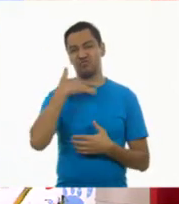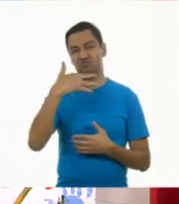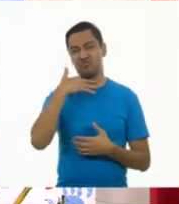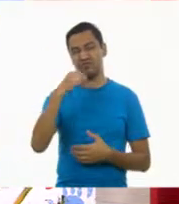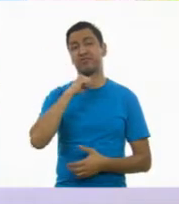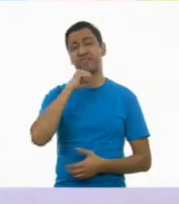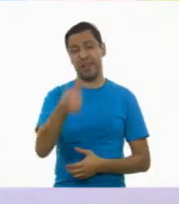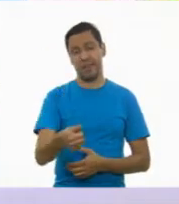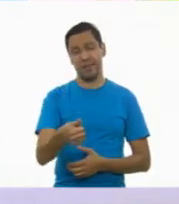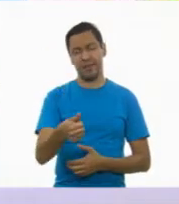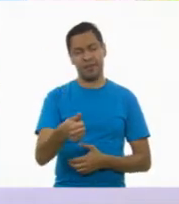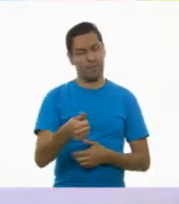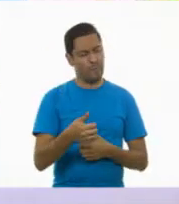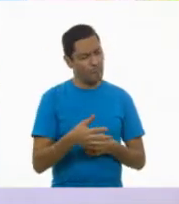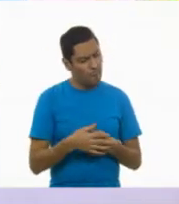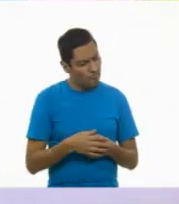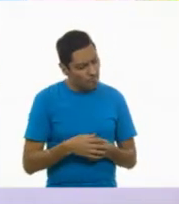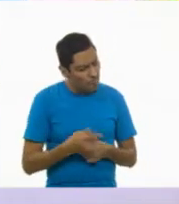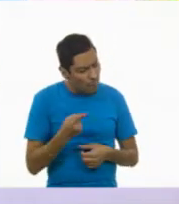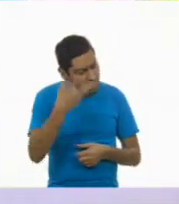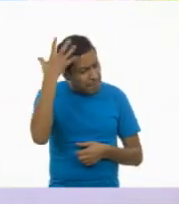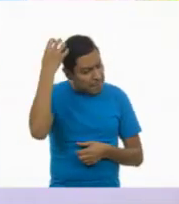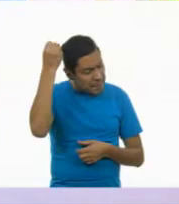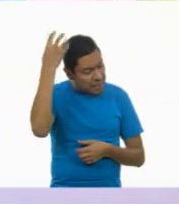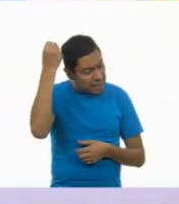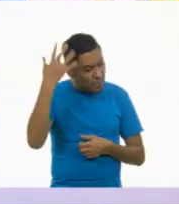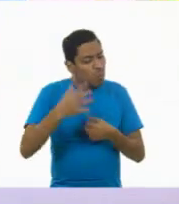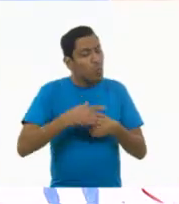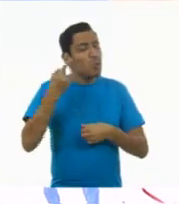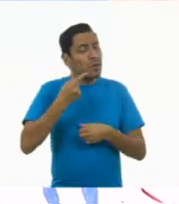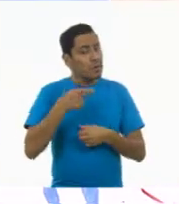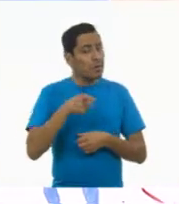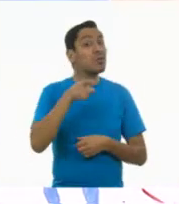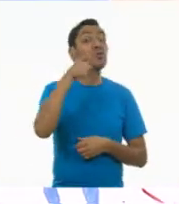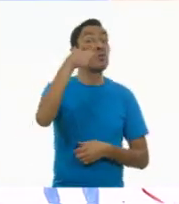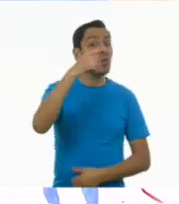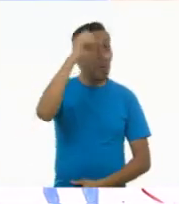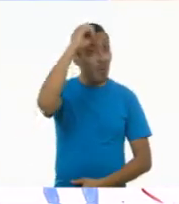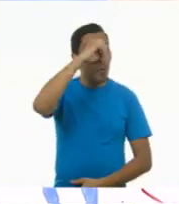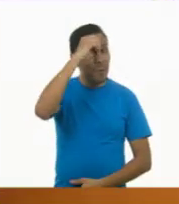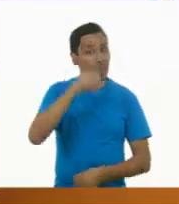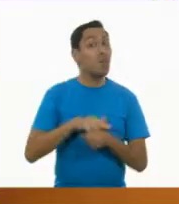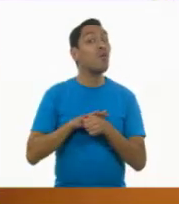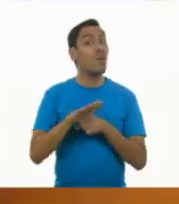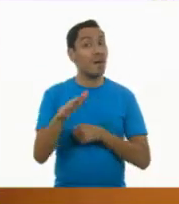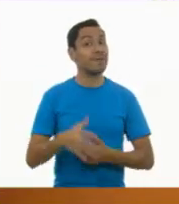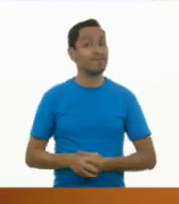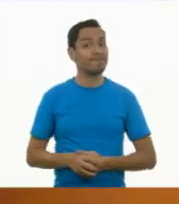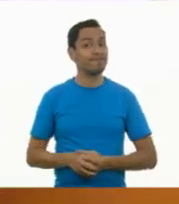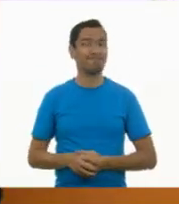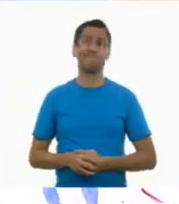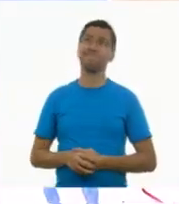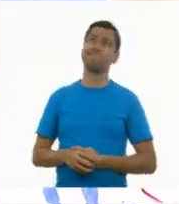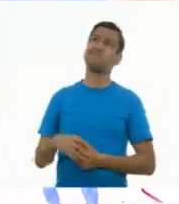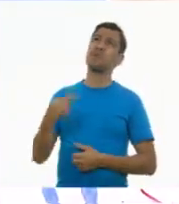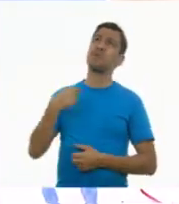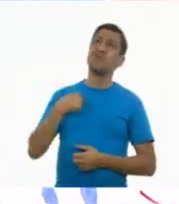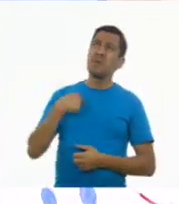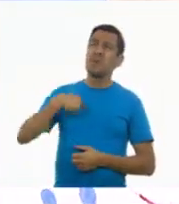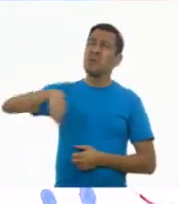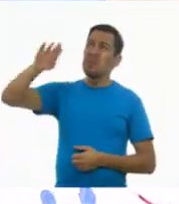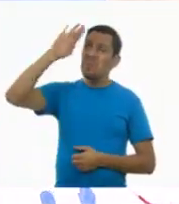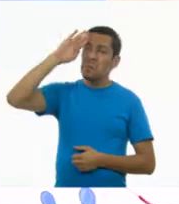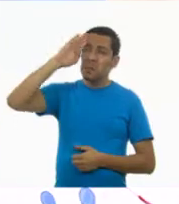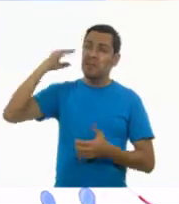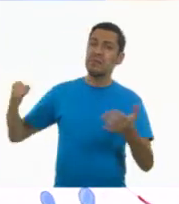piensas que esa es la mejor opción, Panchito? ¿Qué opinan allá en sus casas? Pues es que esa